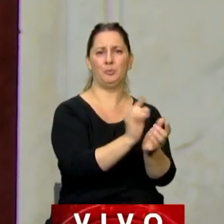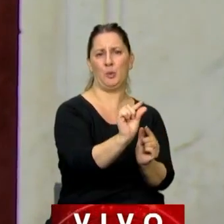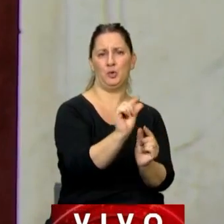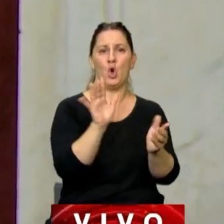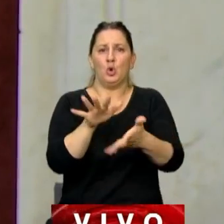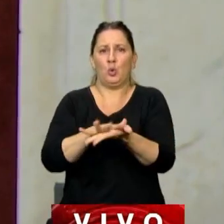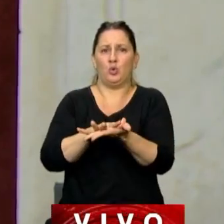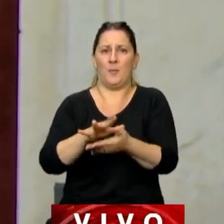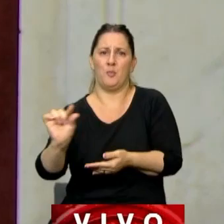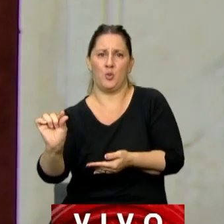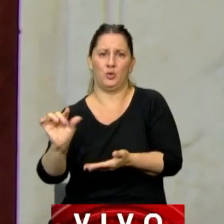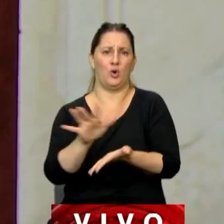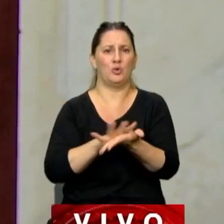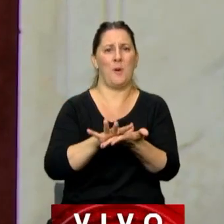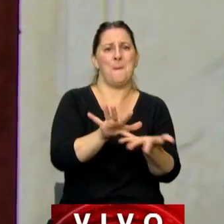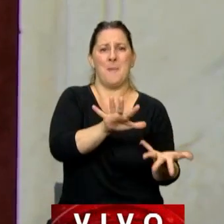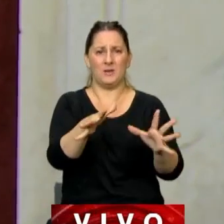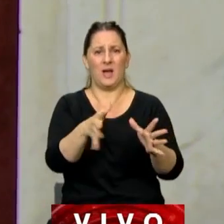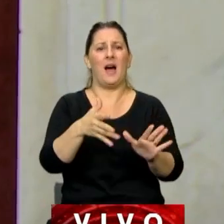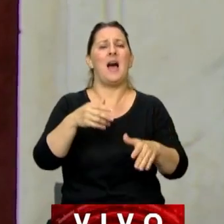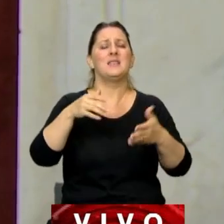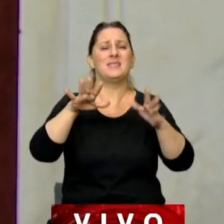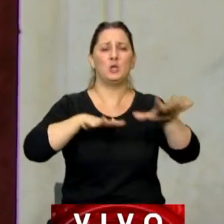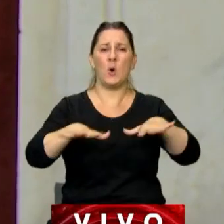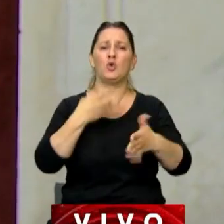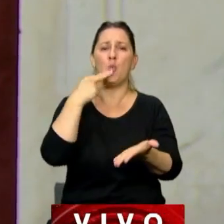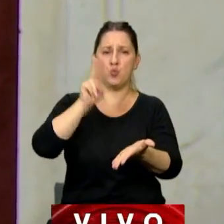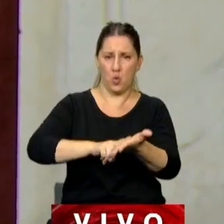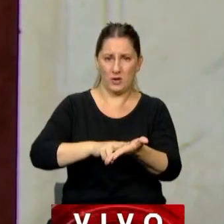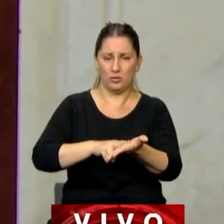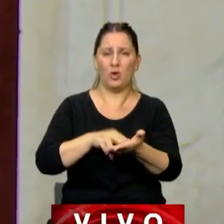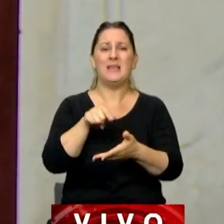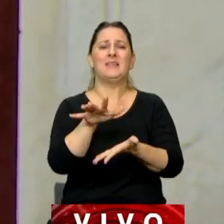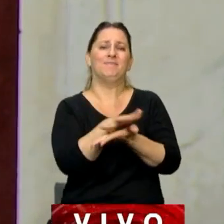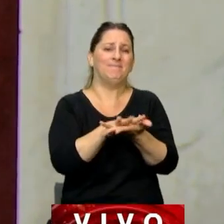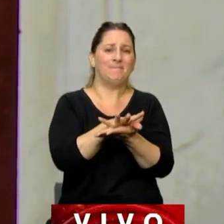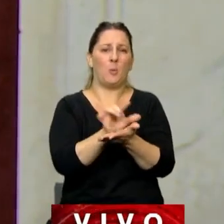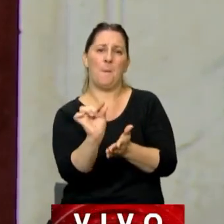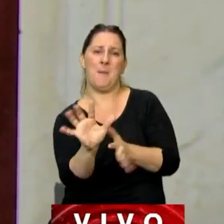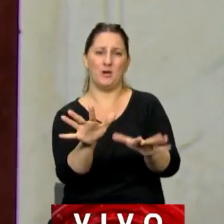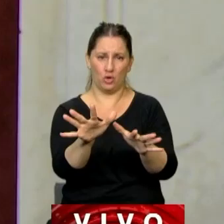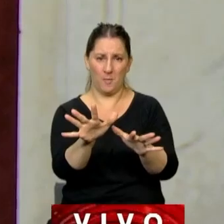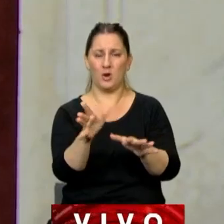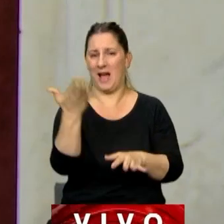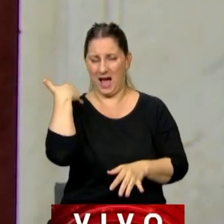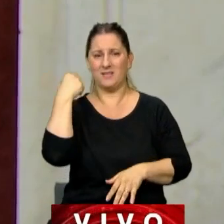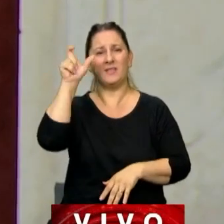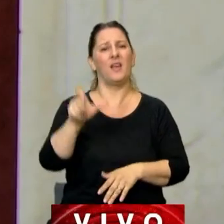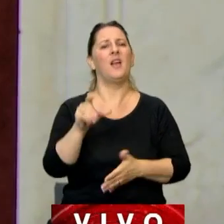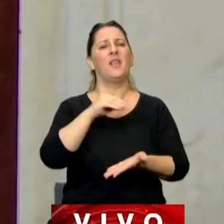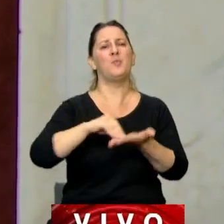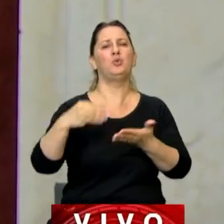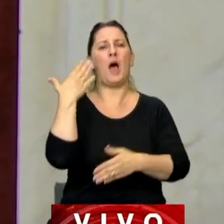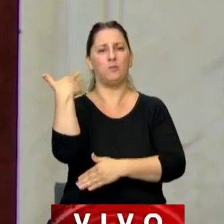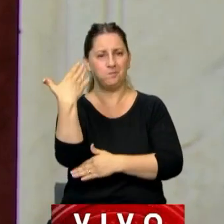constantemente. Esto es otro parche al régimen impositivo. Esto es otro parche porque, como ya se dijo anteriormente, lo dijo el diputado que